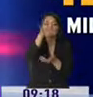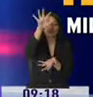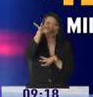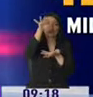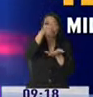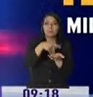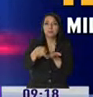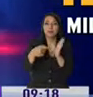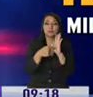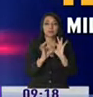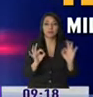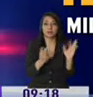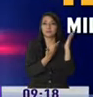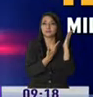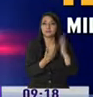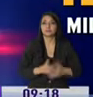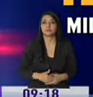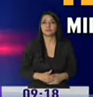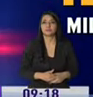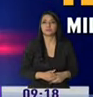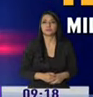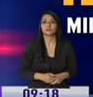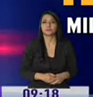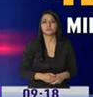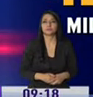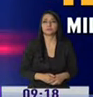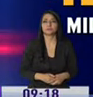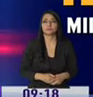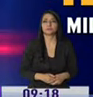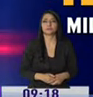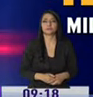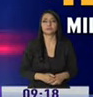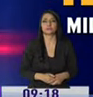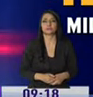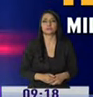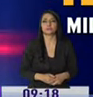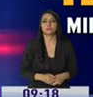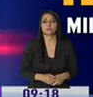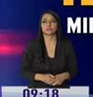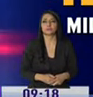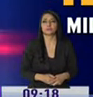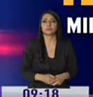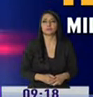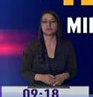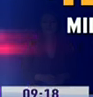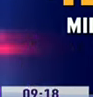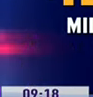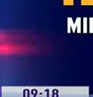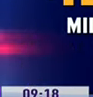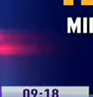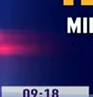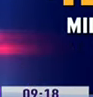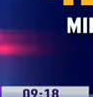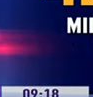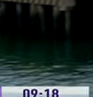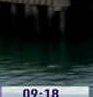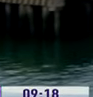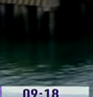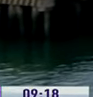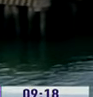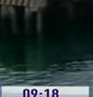pagaba salvaguardias fue de 4.290 millones de dólares, en comparación con los 5.107 millones que tiene este